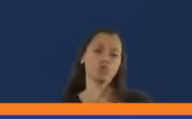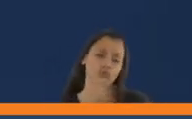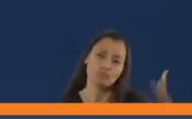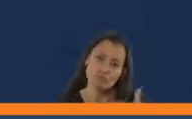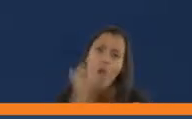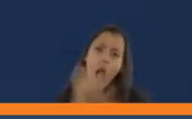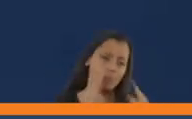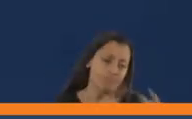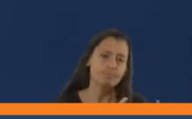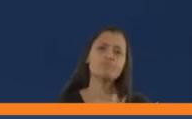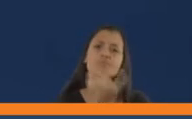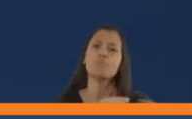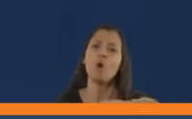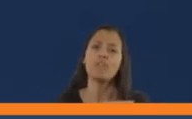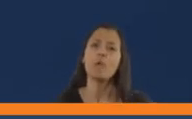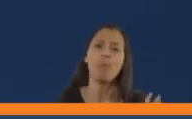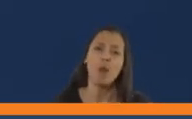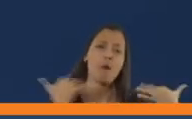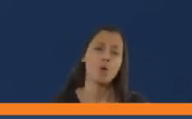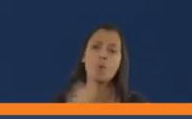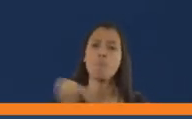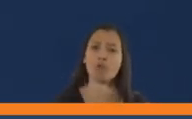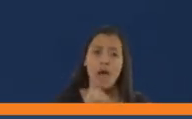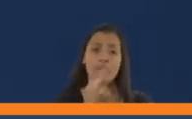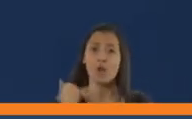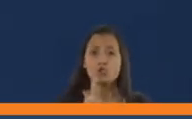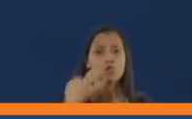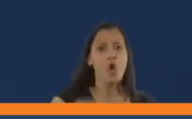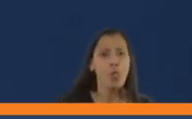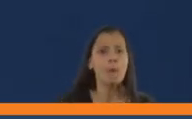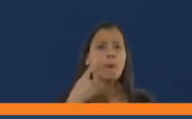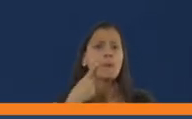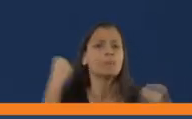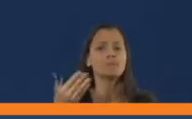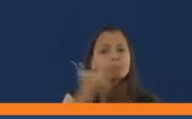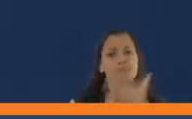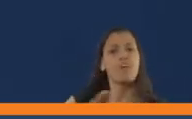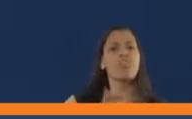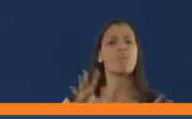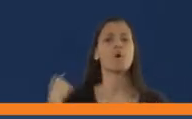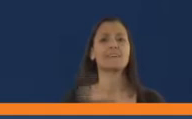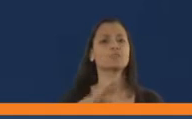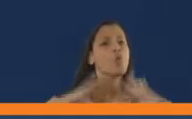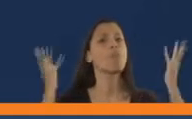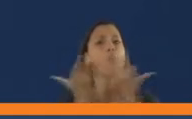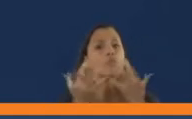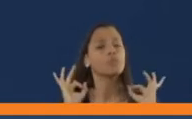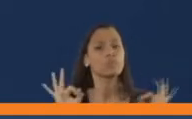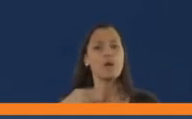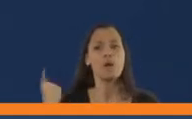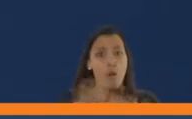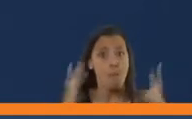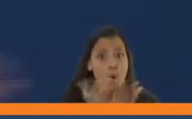las causas profundas que ponen en tensión nuestra convivencia democrática el mundo está siendo